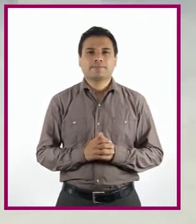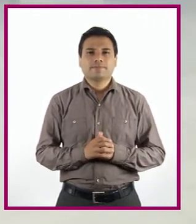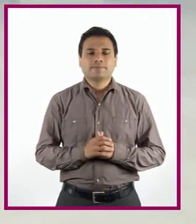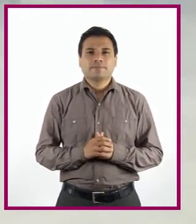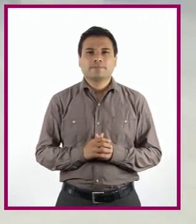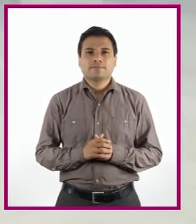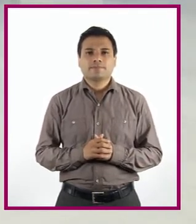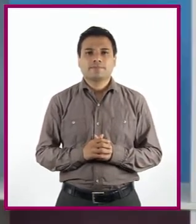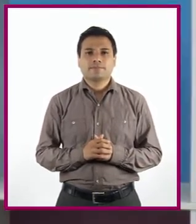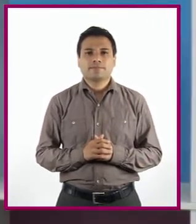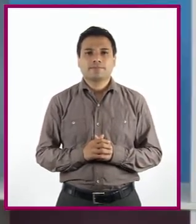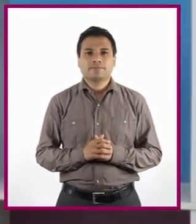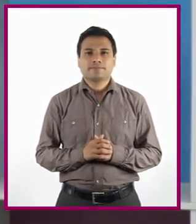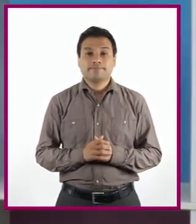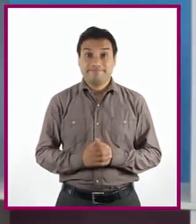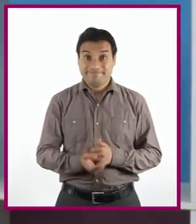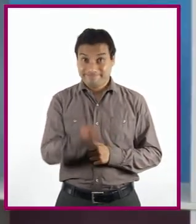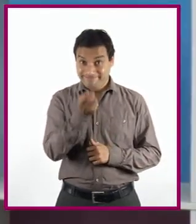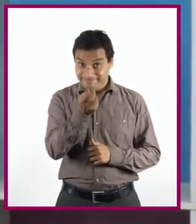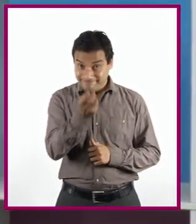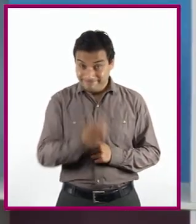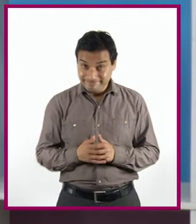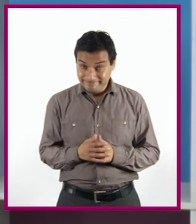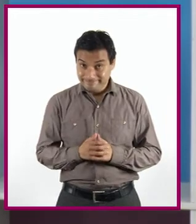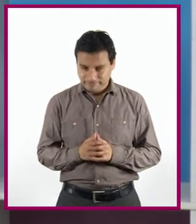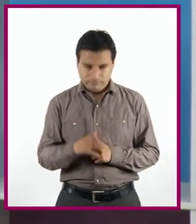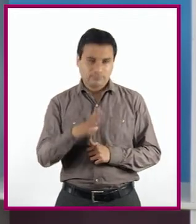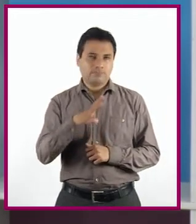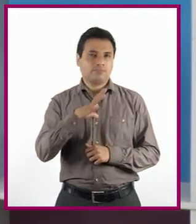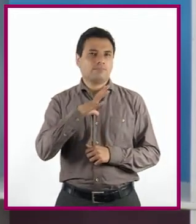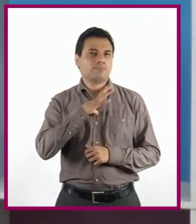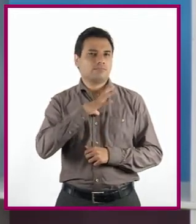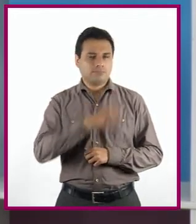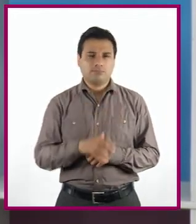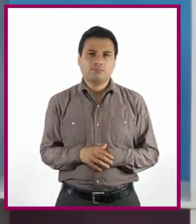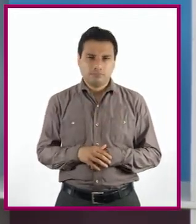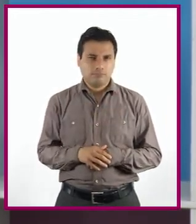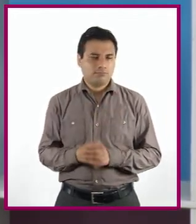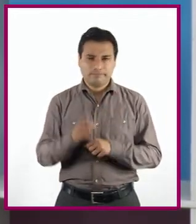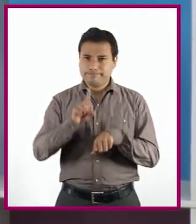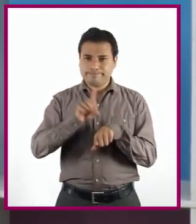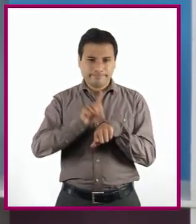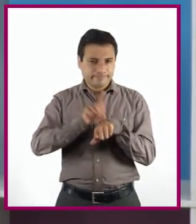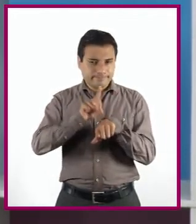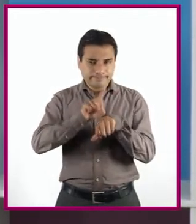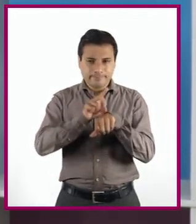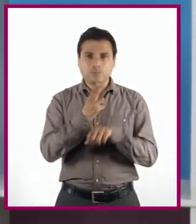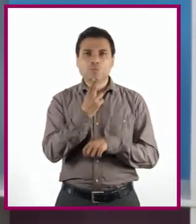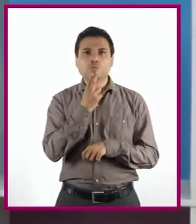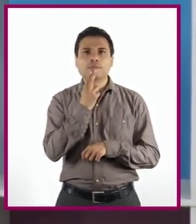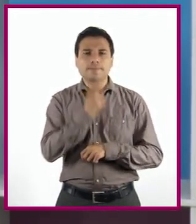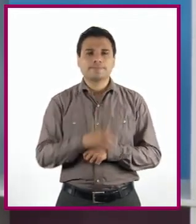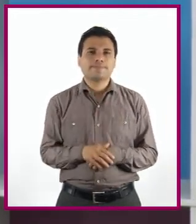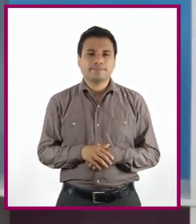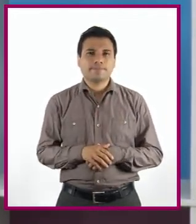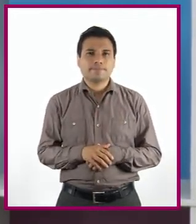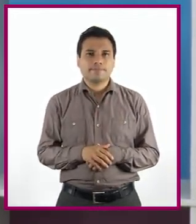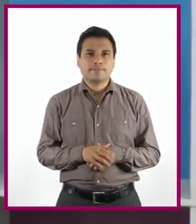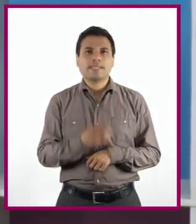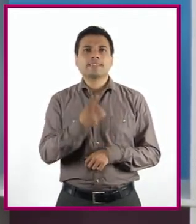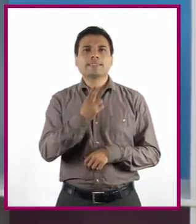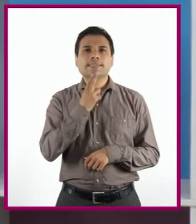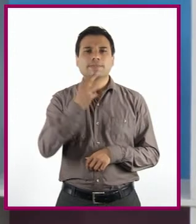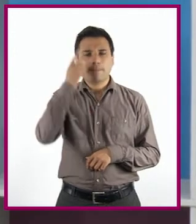renovables. Estas están presentes en la vida cotidiana y son las que activan